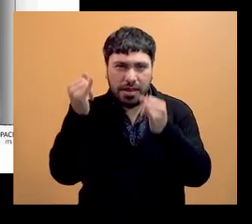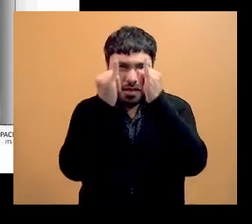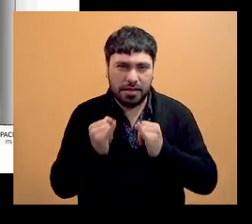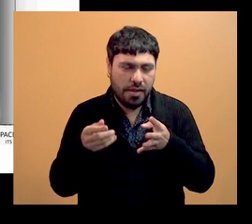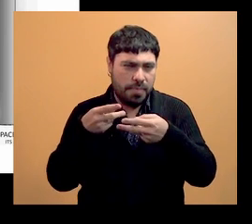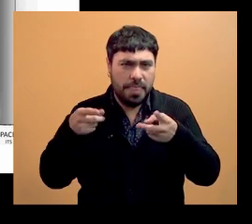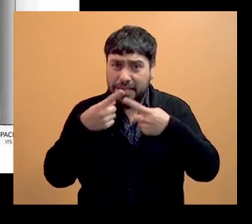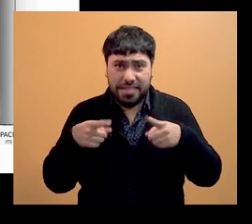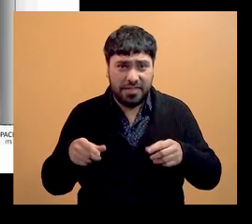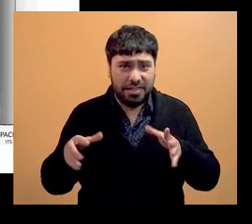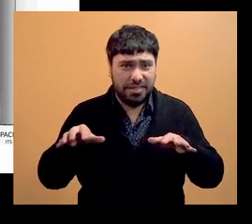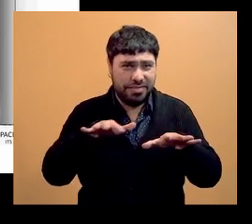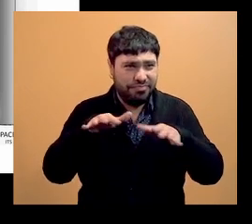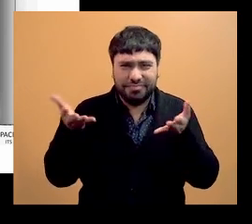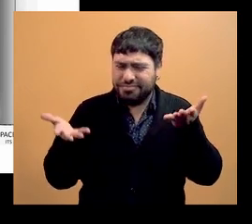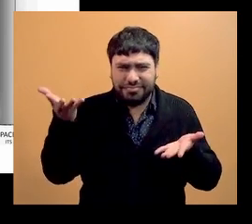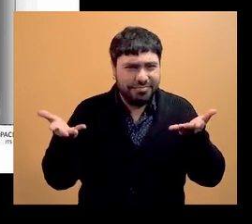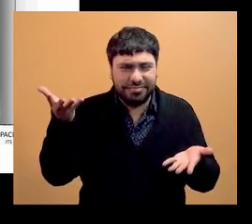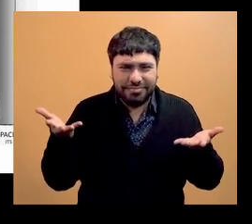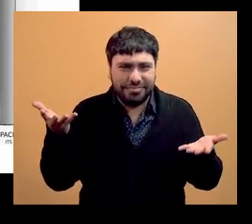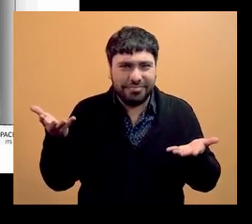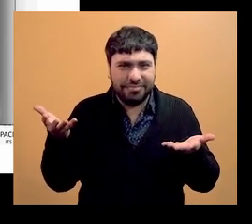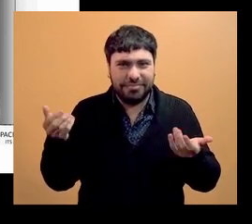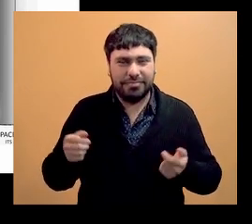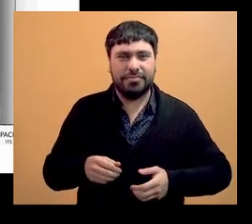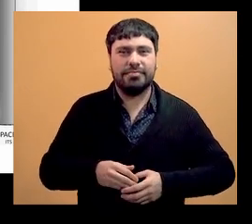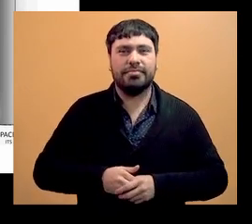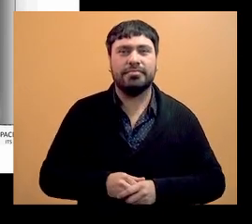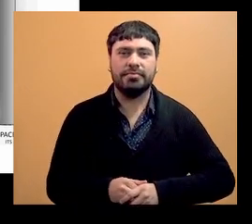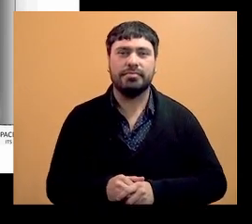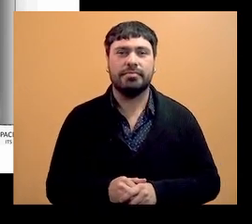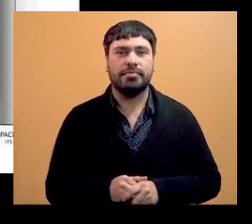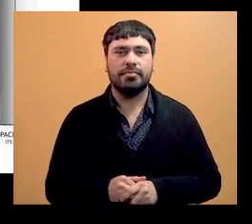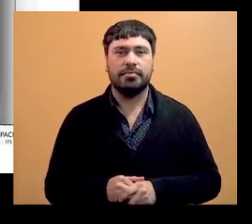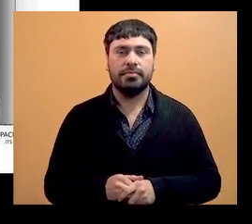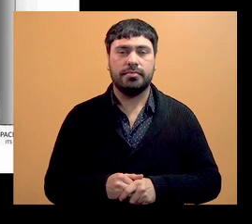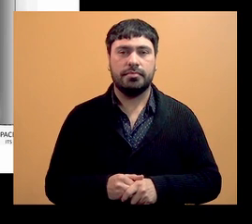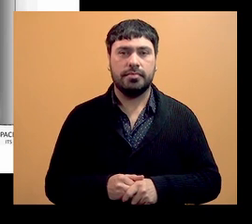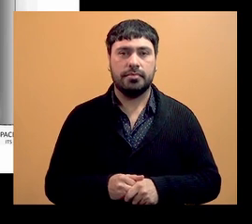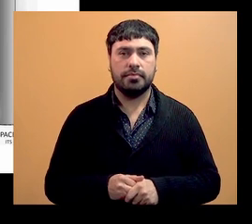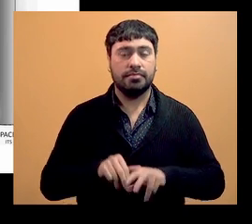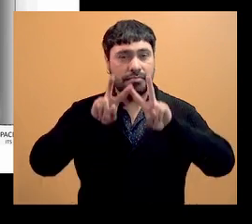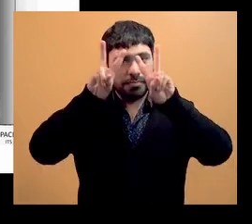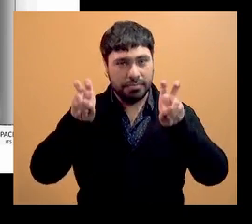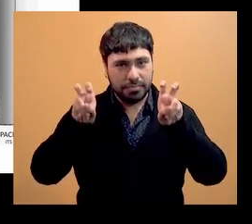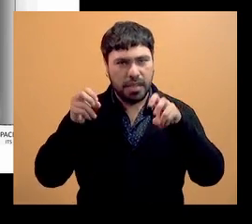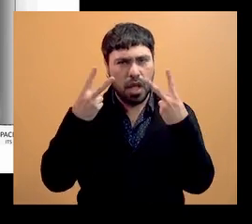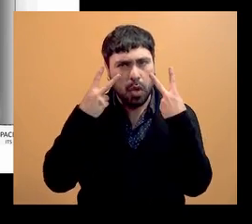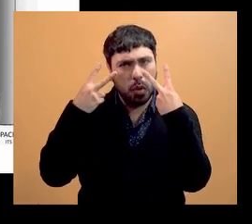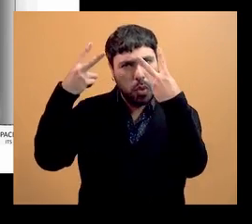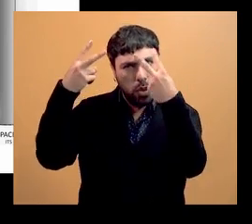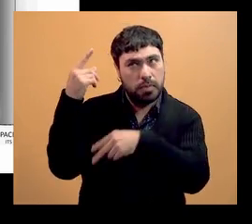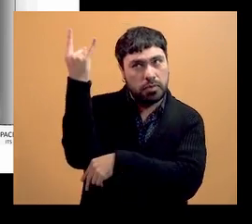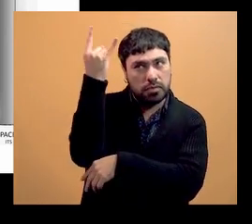y lo que va a estar próximamente a estar disponible. Sí, si incluimos el turismo espacial, está faltando aquí